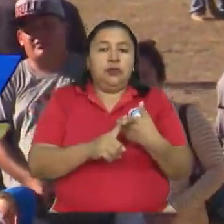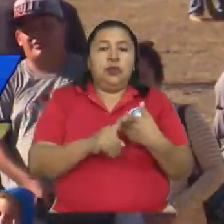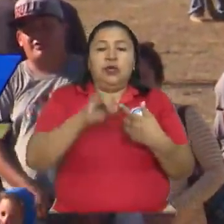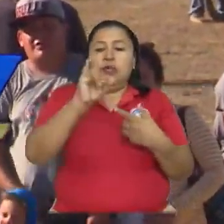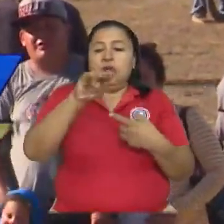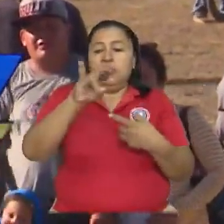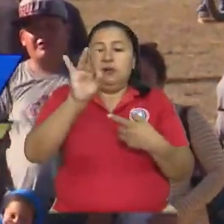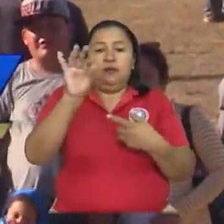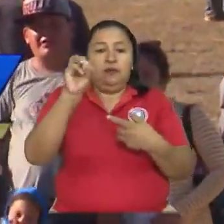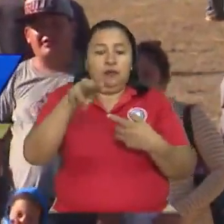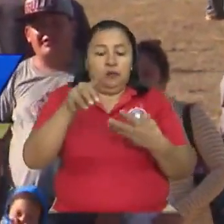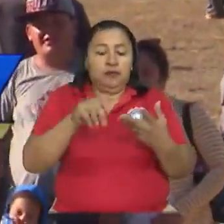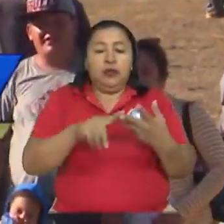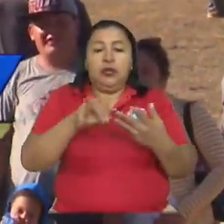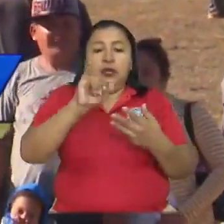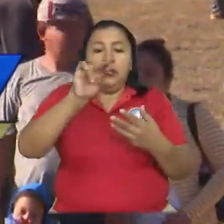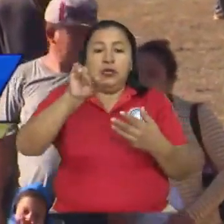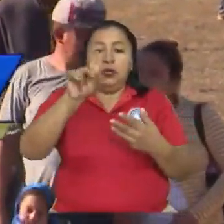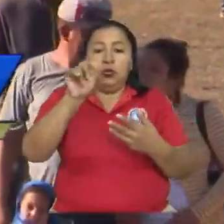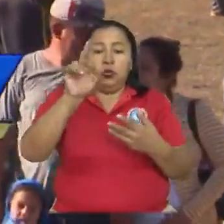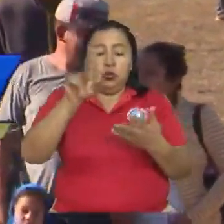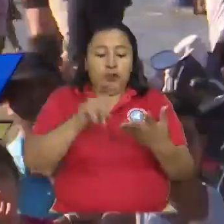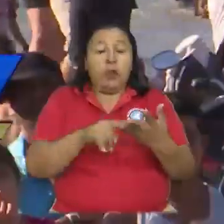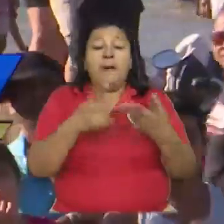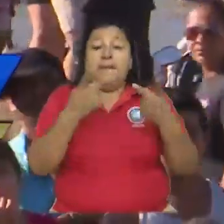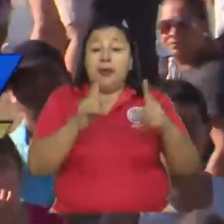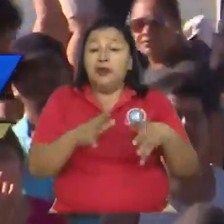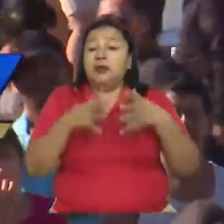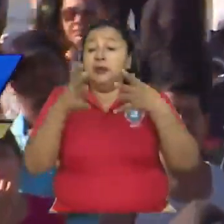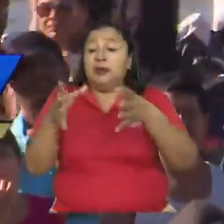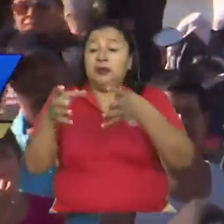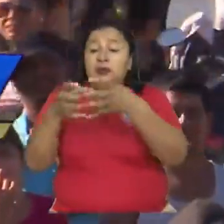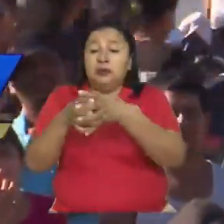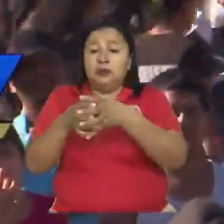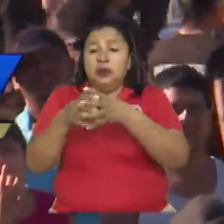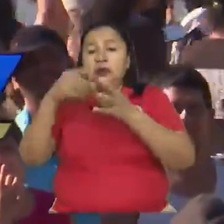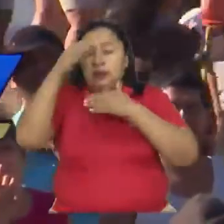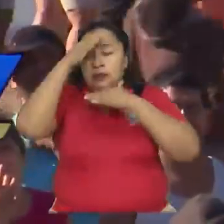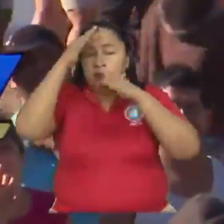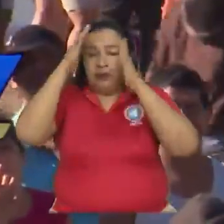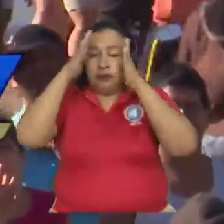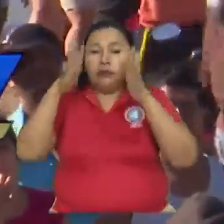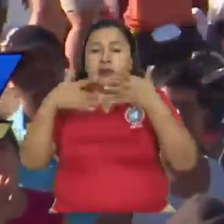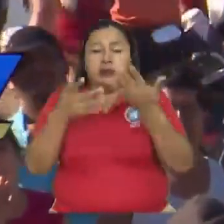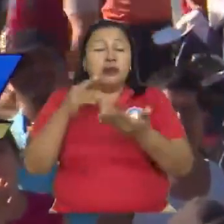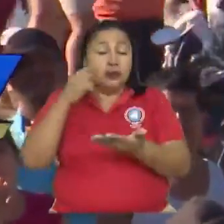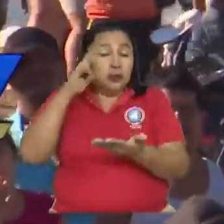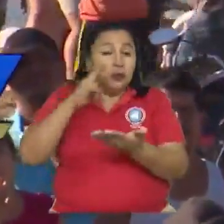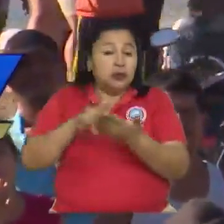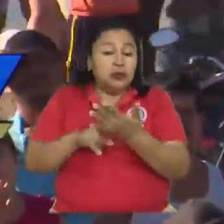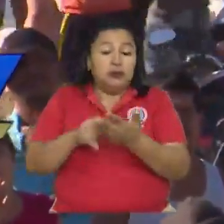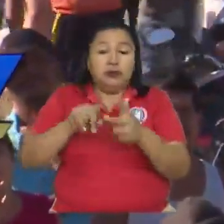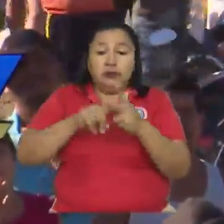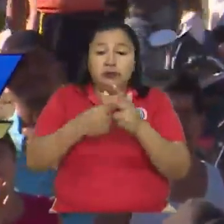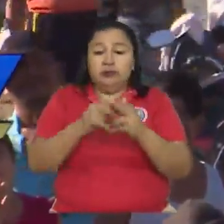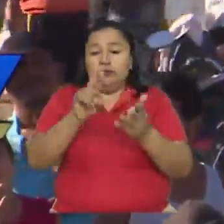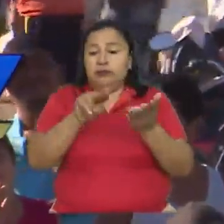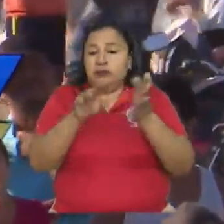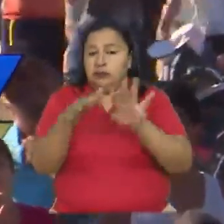INTUR y el sector privado también. No sé si también se acuerdan, pero desde noviembre hemos